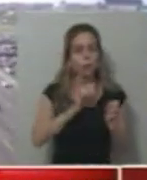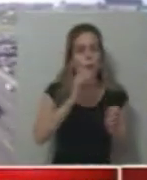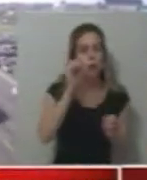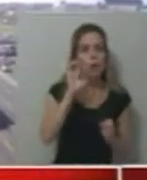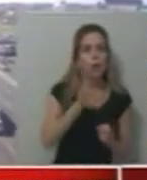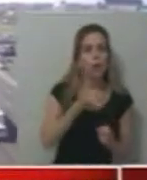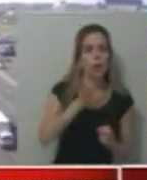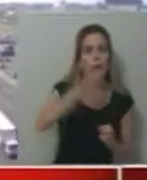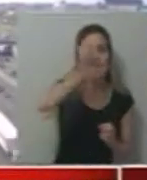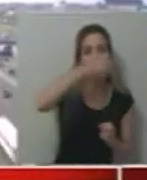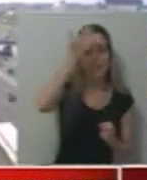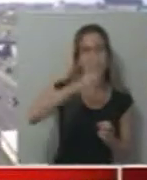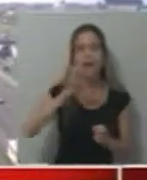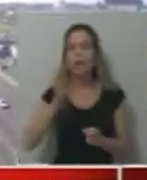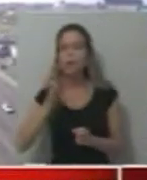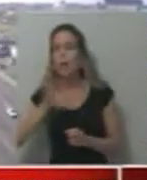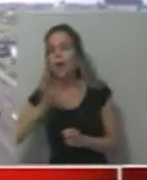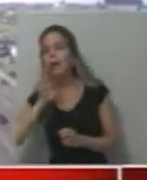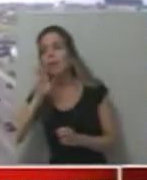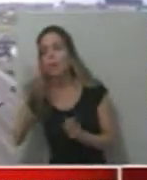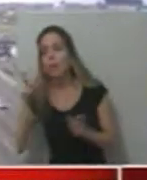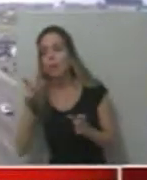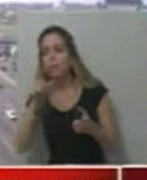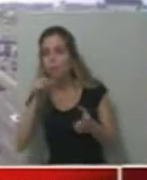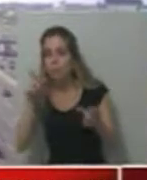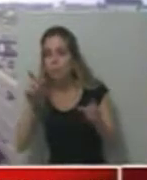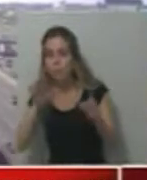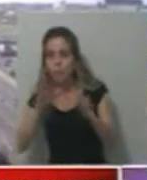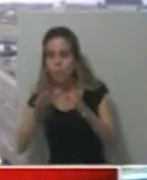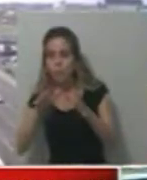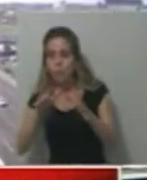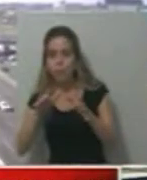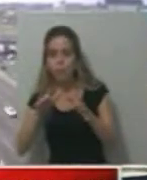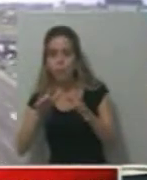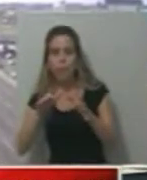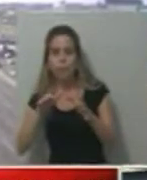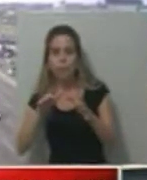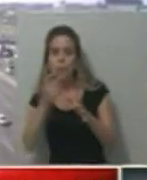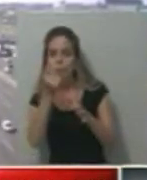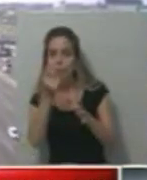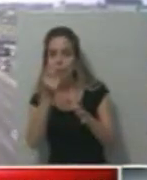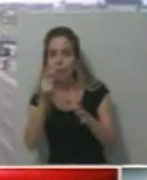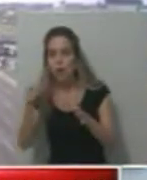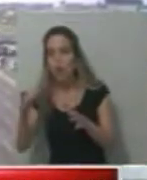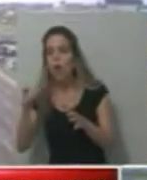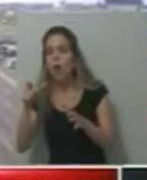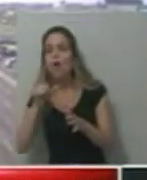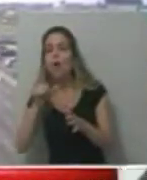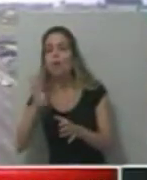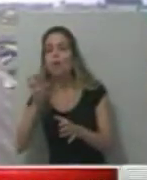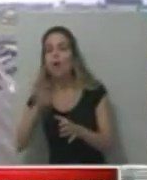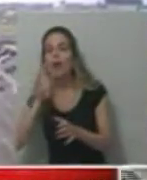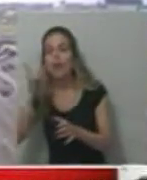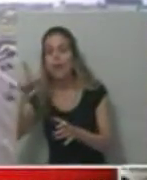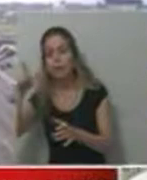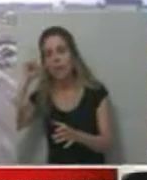a haber. Administrada más o menos, digamos. Bueno, administrada. Hay un paralelo a 10 pesos. Y se aceleró además. Con una pequeña devaluación, ¿no? Con